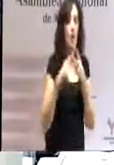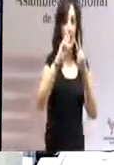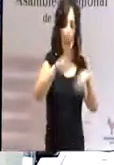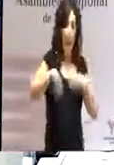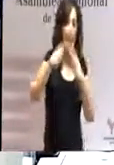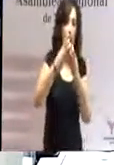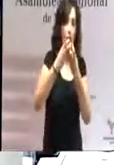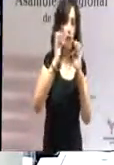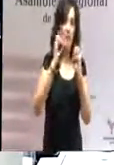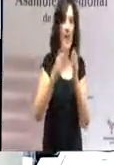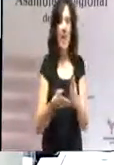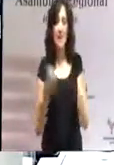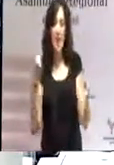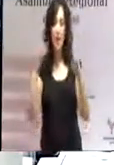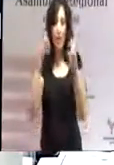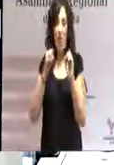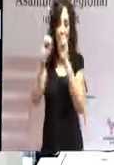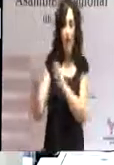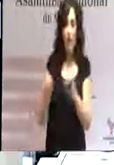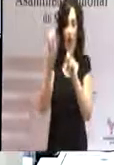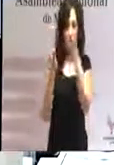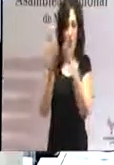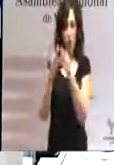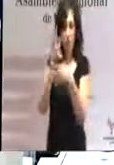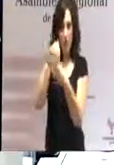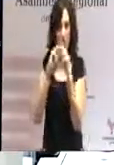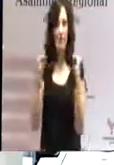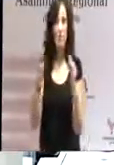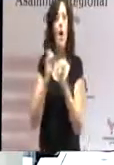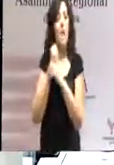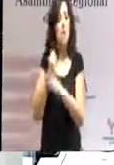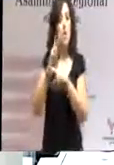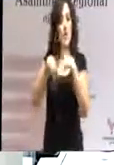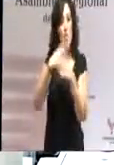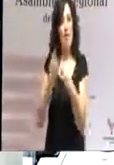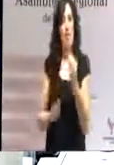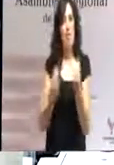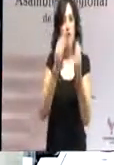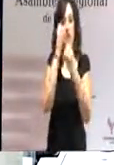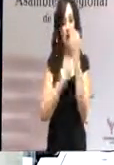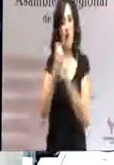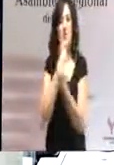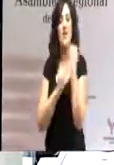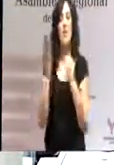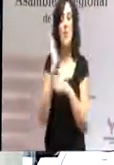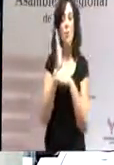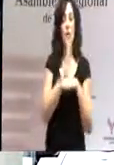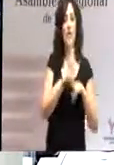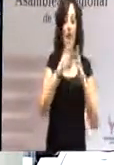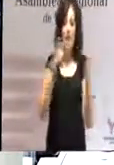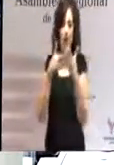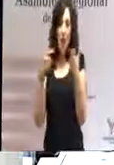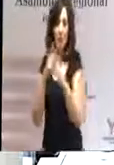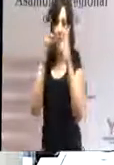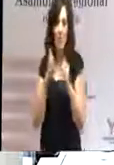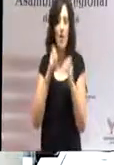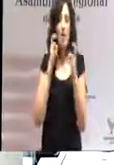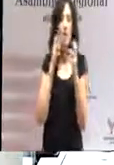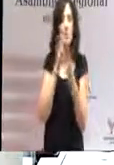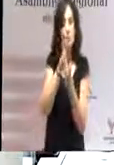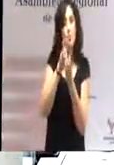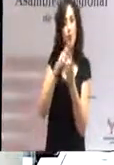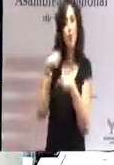regeneración, eliminación de los aforados, apoyo a la recuperación económica, propuestas de eliminación sucesiva del impuesto de